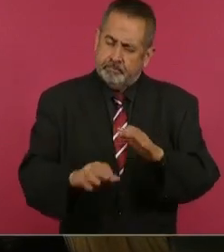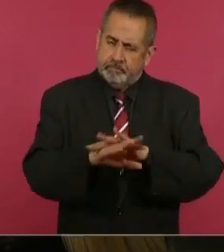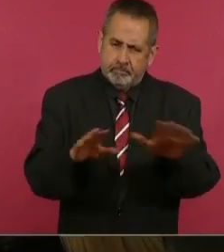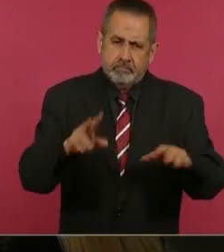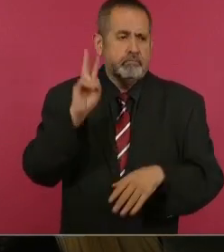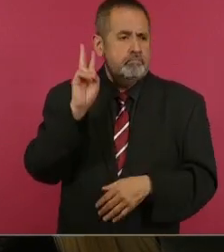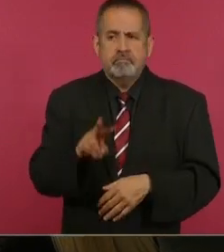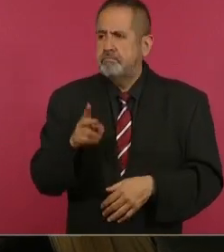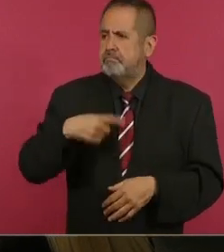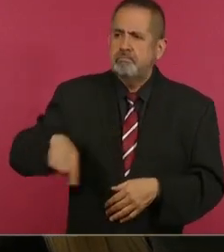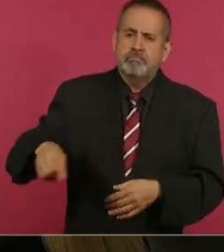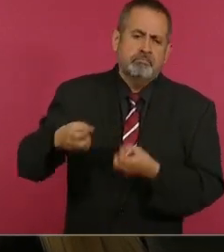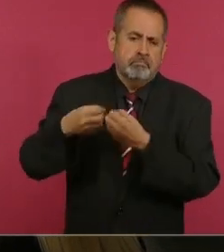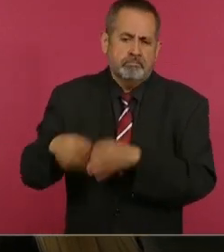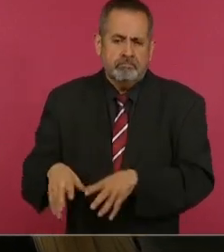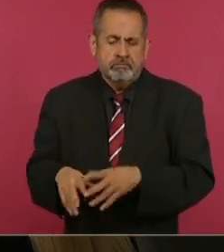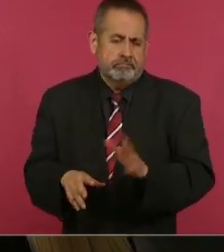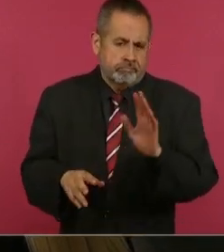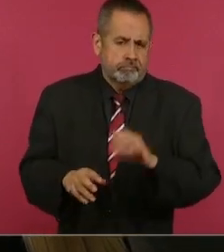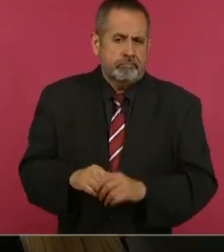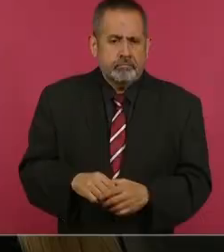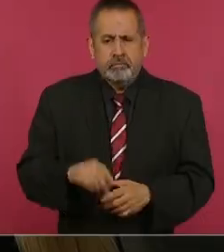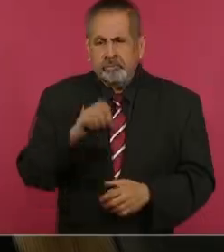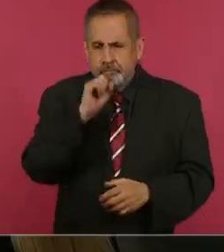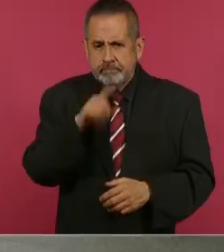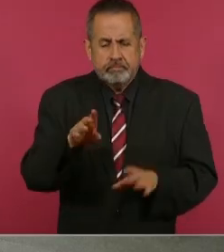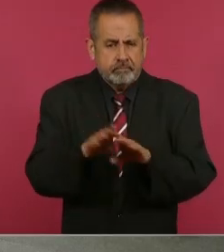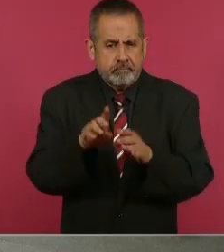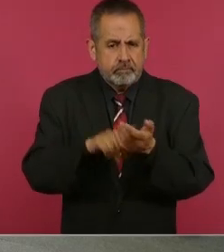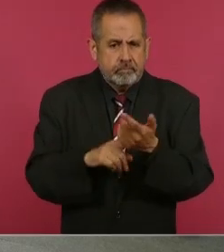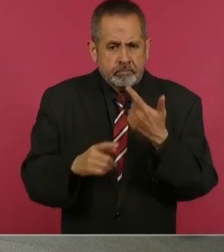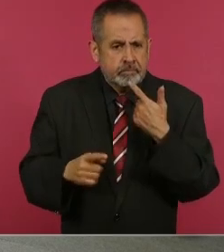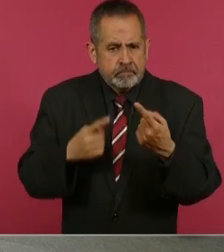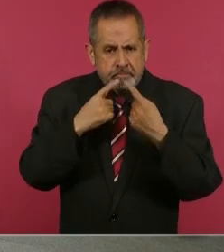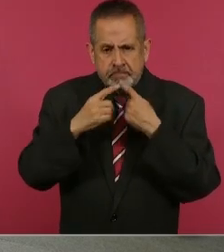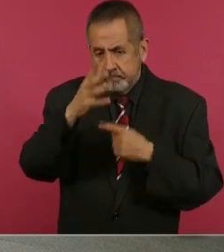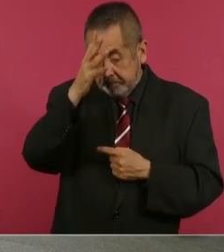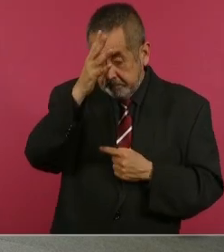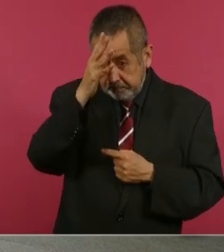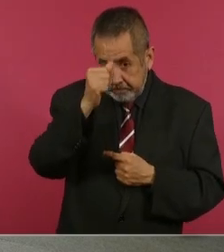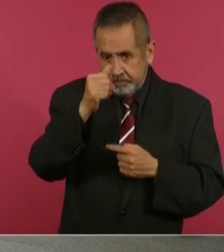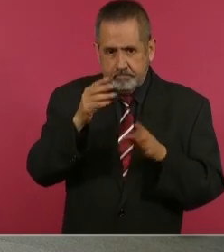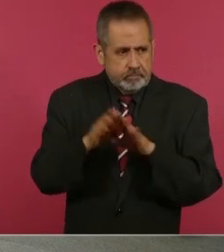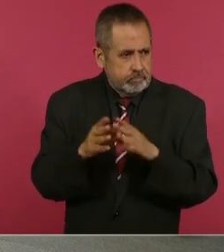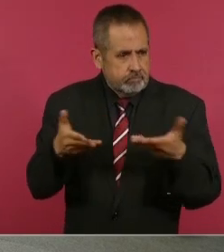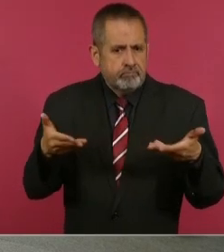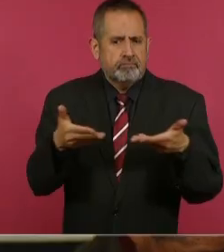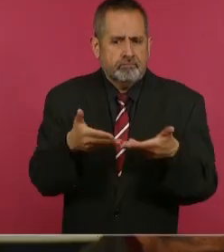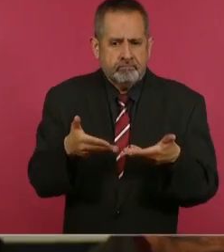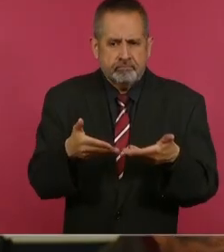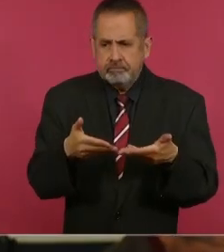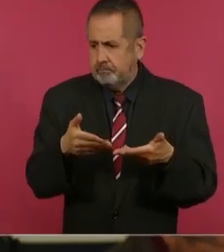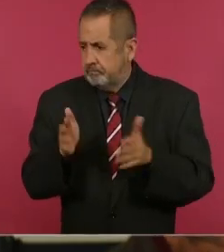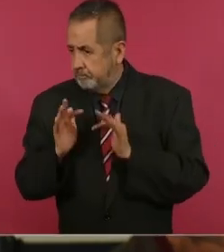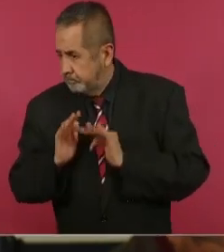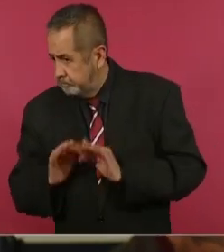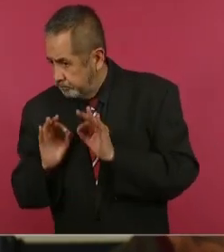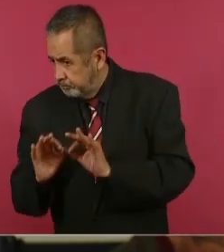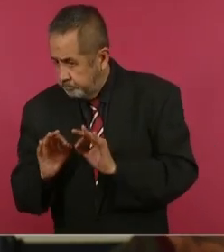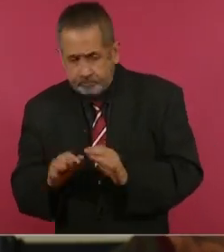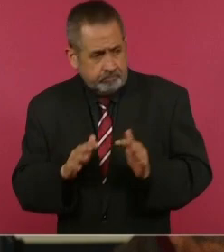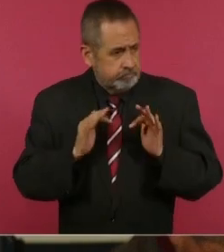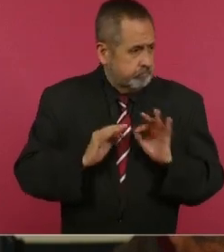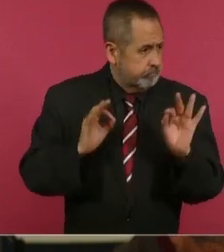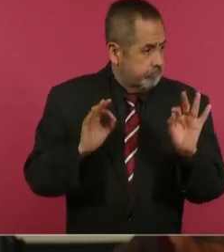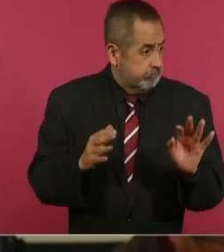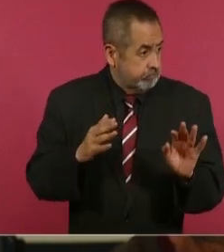nos ha afectado tanto. Y, por supuesto, ¿no?, se trata justamente de que se llegue a los acuerdos, que al final de cuentas todas las partes pues